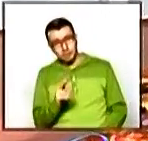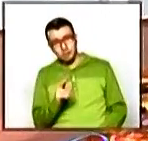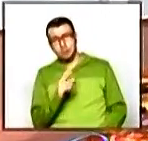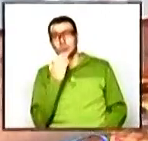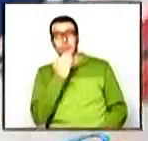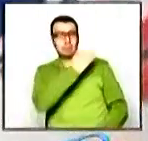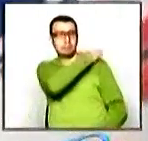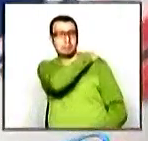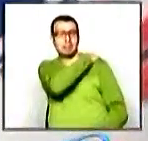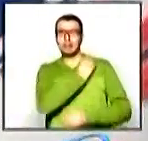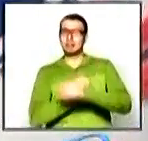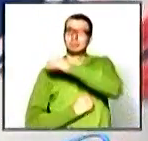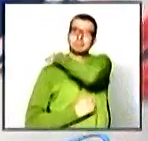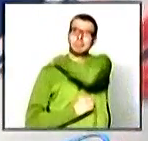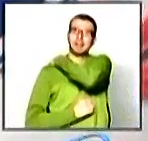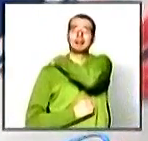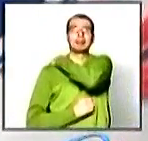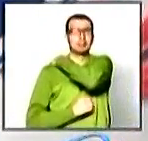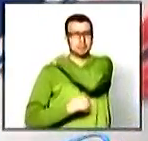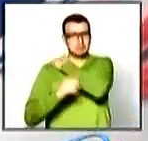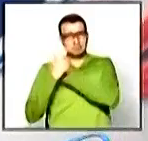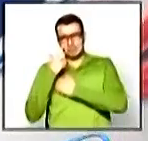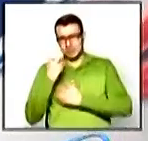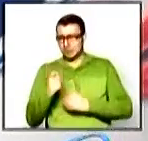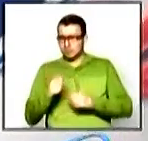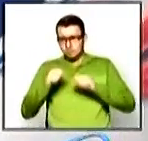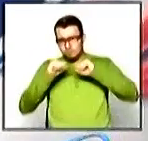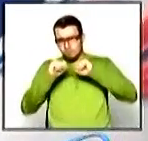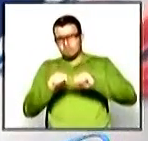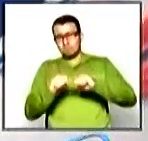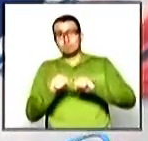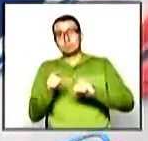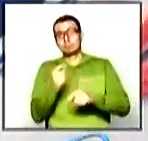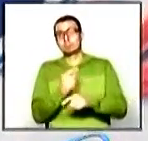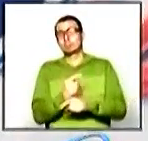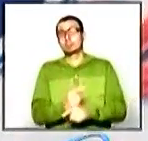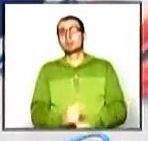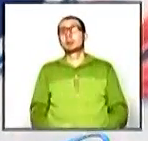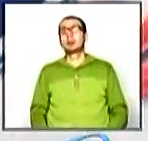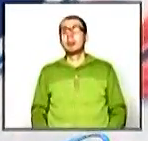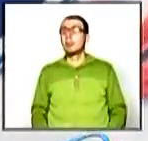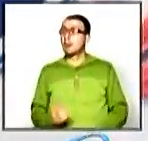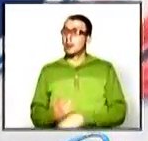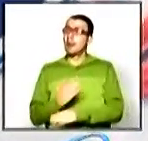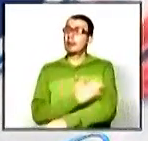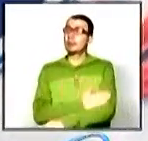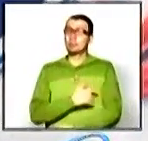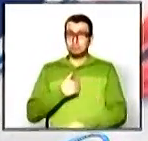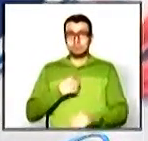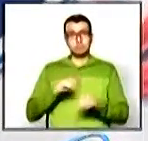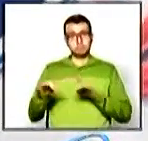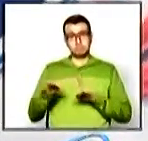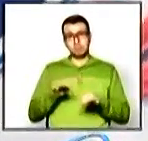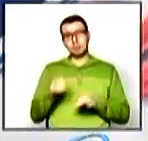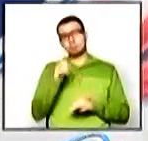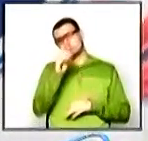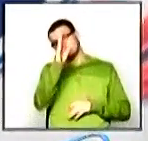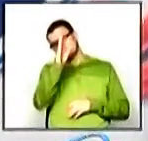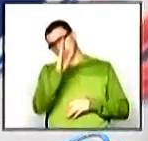espalda un proceso mucho más amplio, en un plano mucho más amplio. Como les decía en un principio, es una espalda totalmente